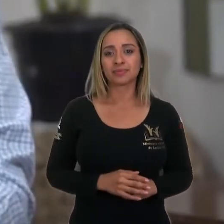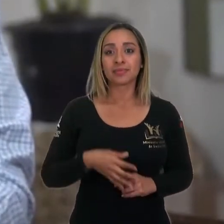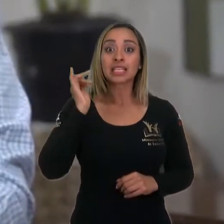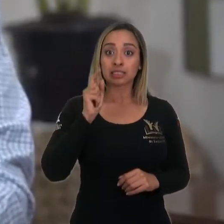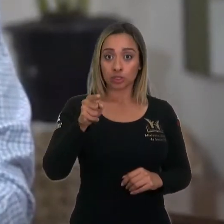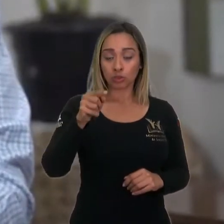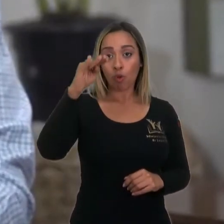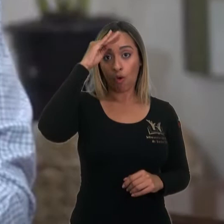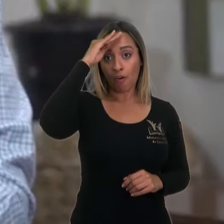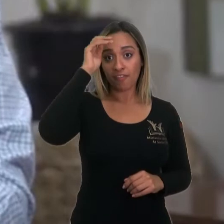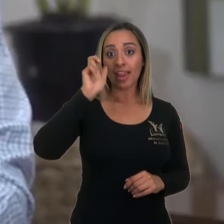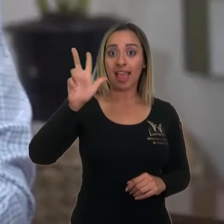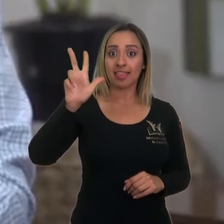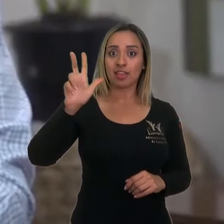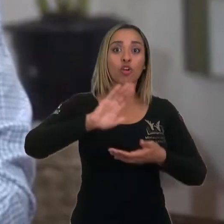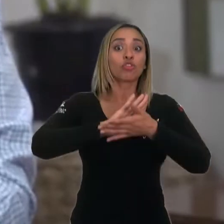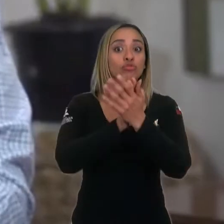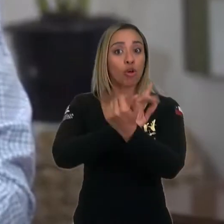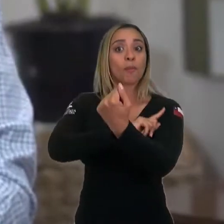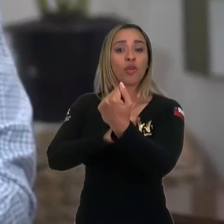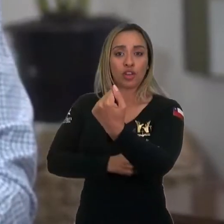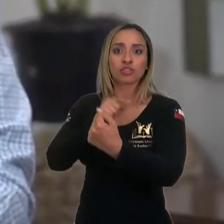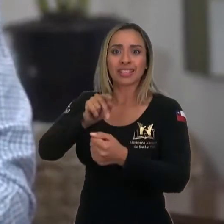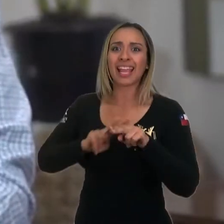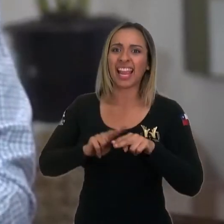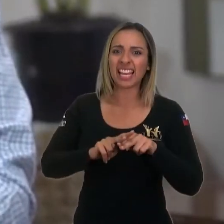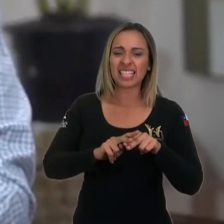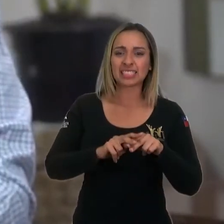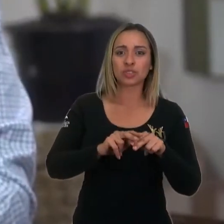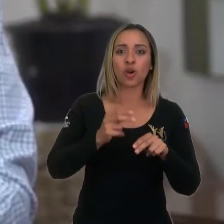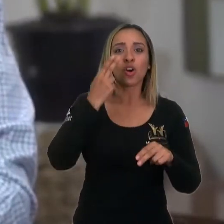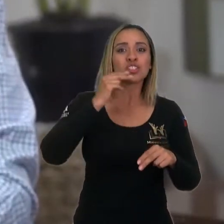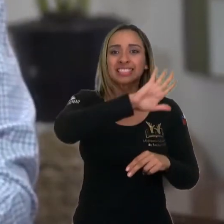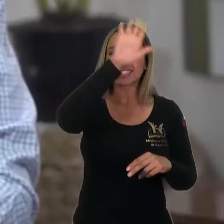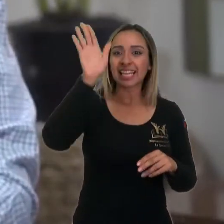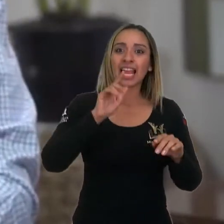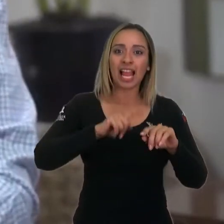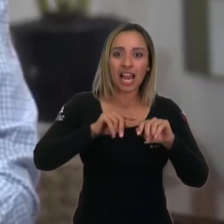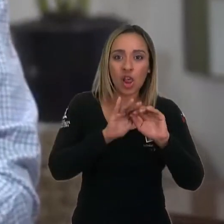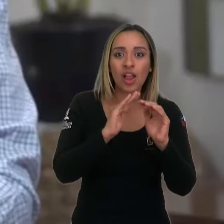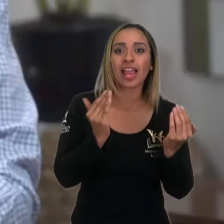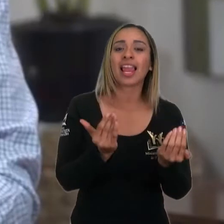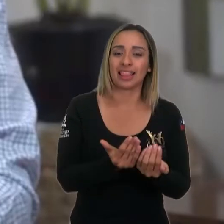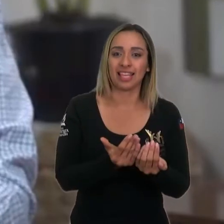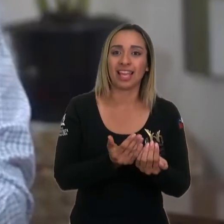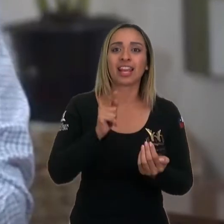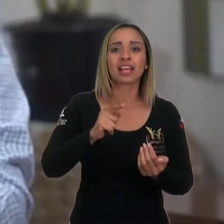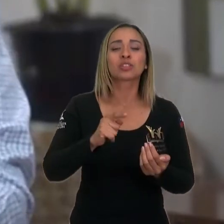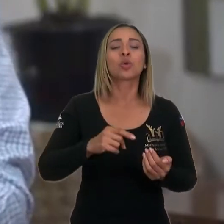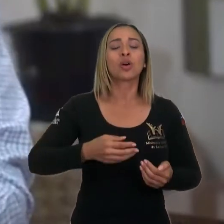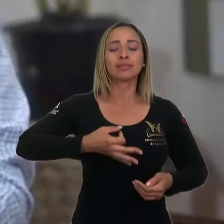Si tú crees en Dios Todopoderoso, que creó los cielos y la tierra, tu vida está segura en las manos de ese Dios